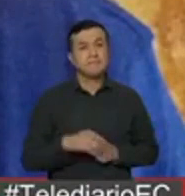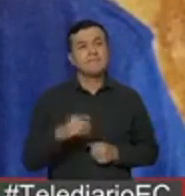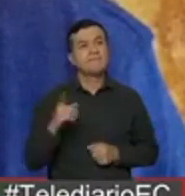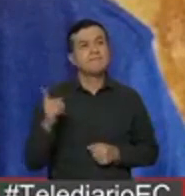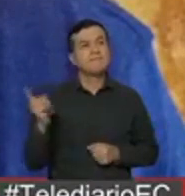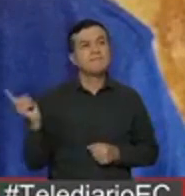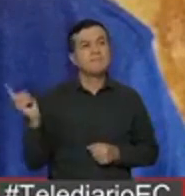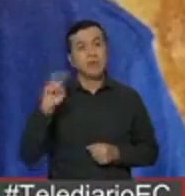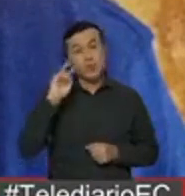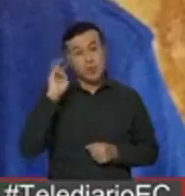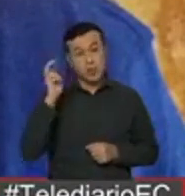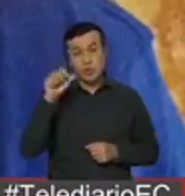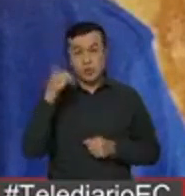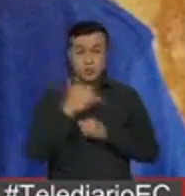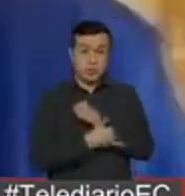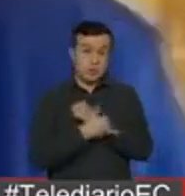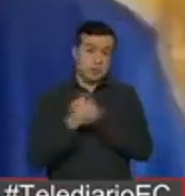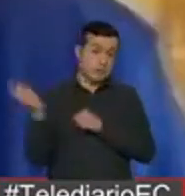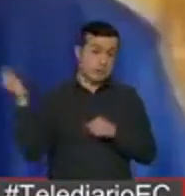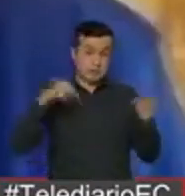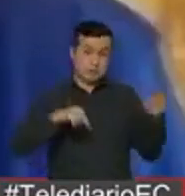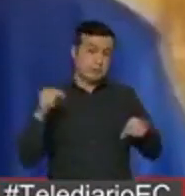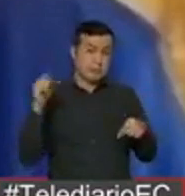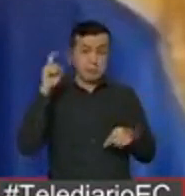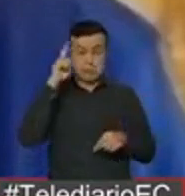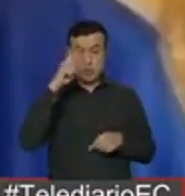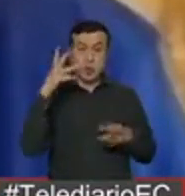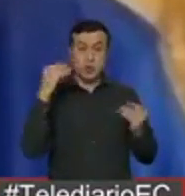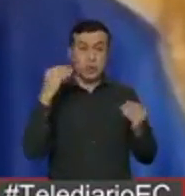en la llegada de turistas extranjeros, porque muchos de los países